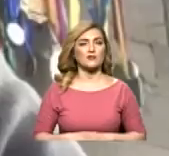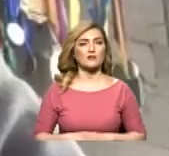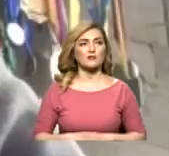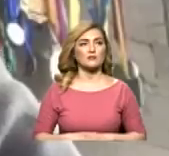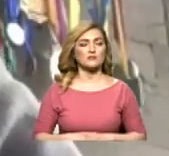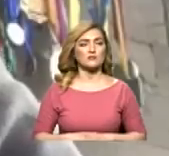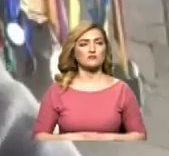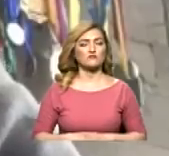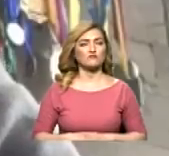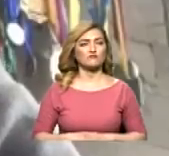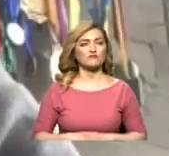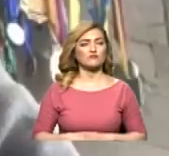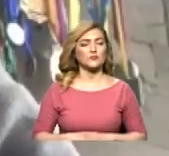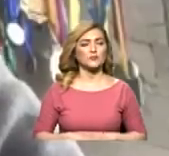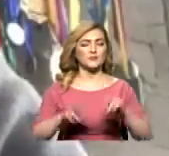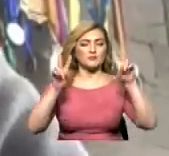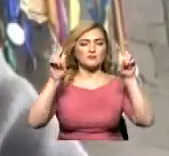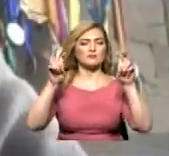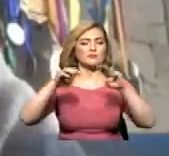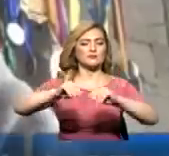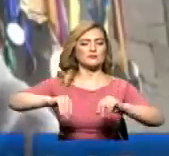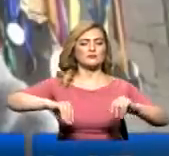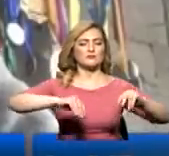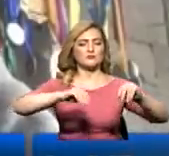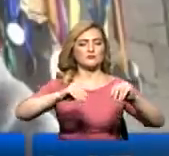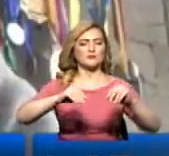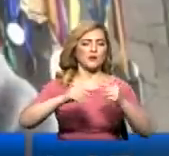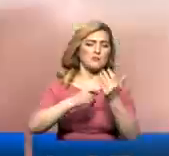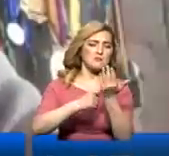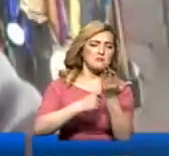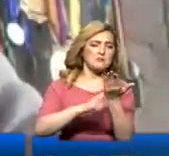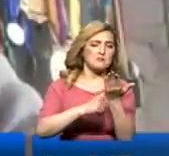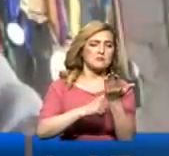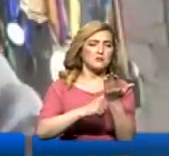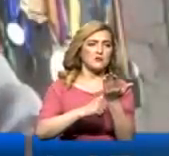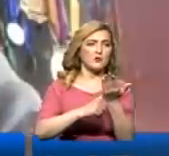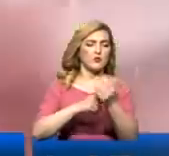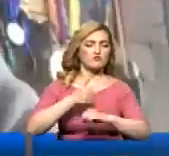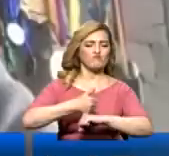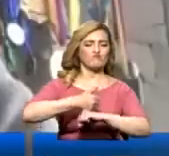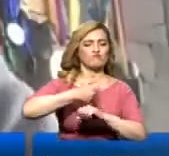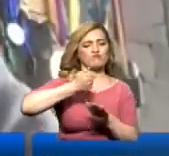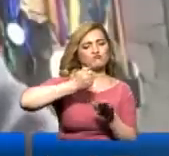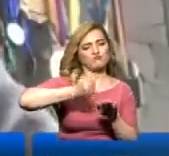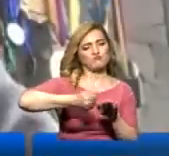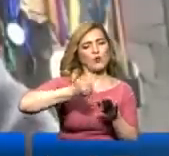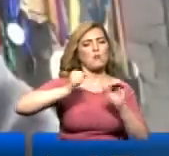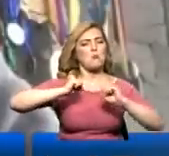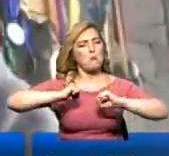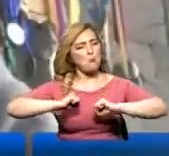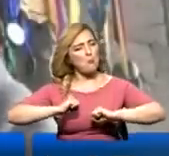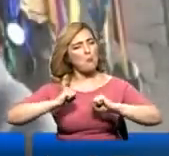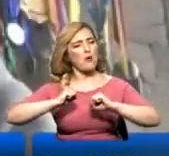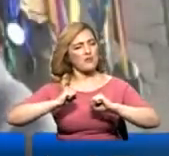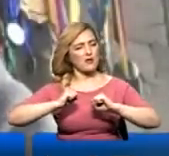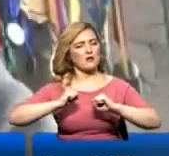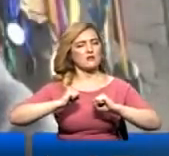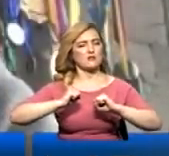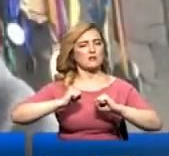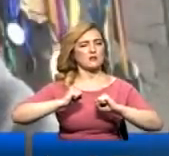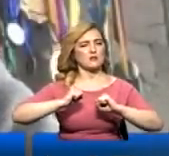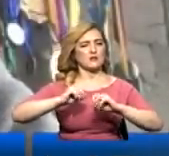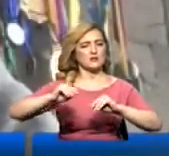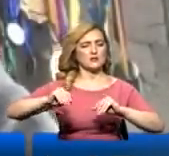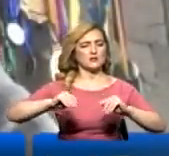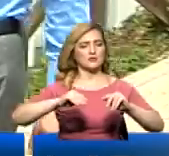propio tema de las tierras, ahí hay un tema que se lo está tratando con la Procuraduría General del Estado, a ver si es que es posible realizar parte de estas